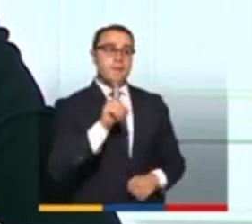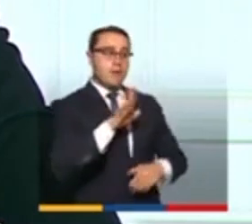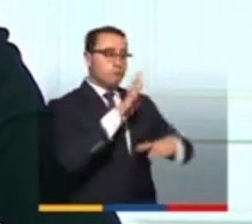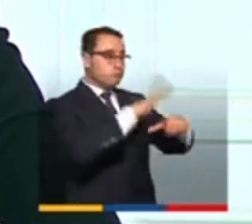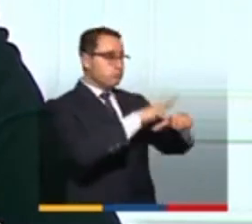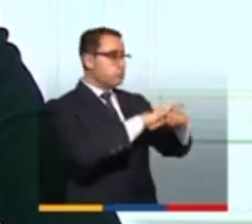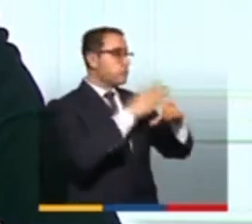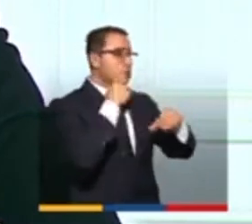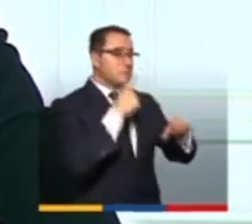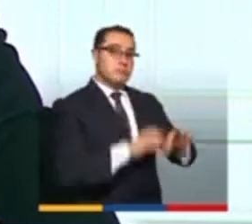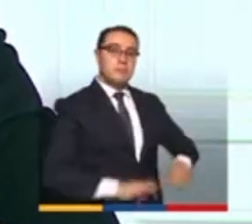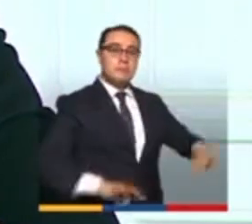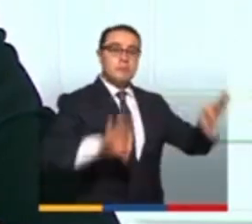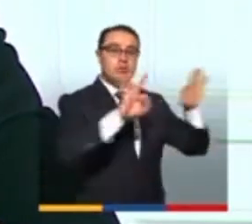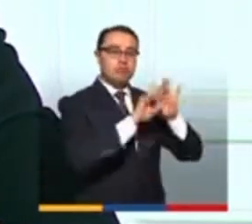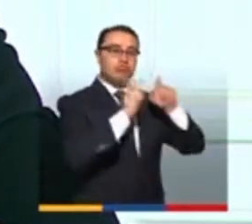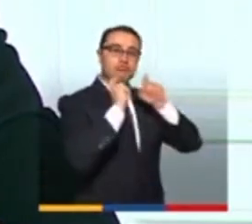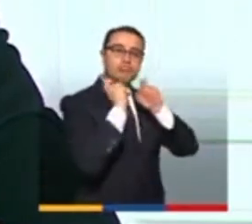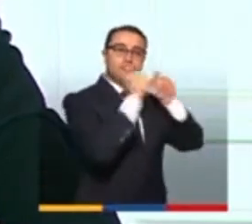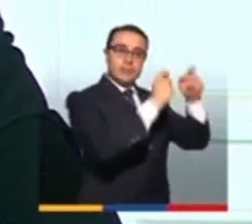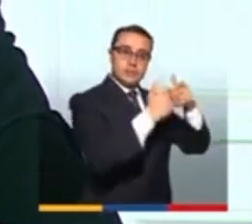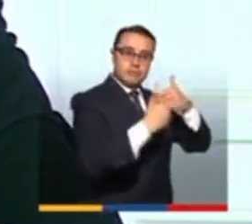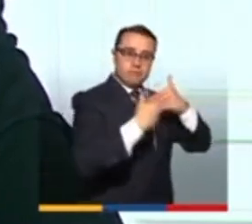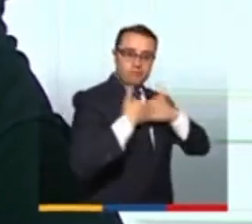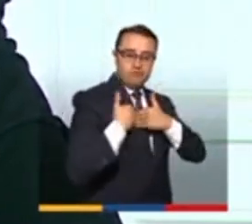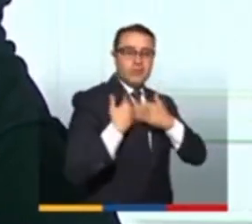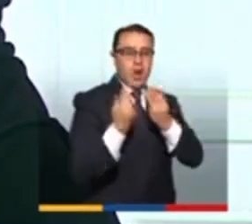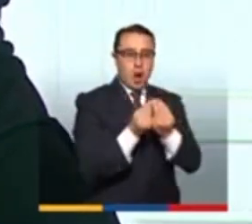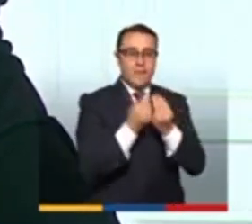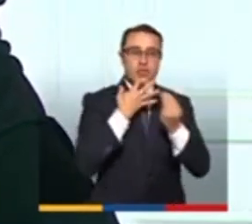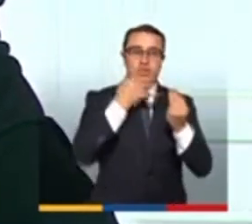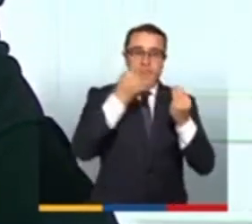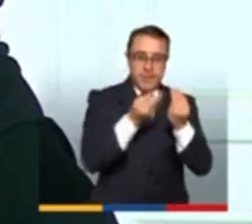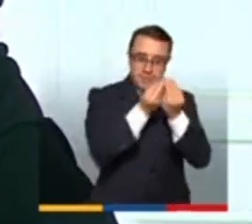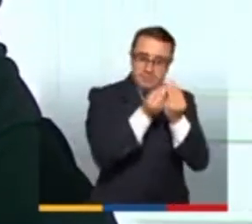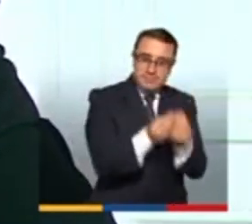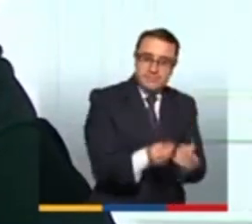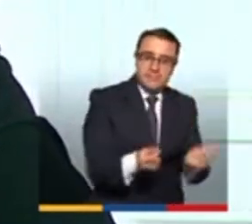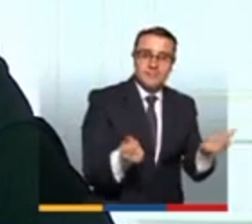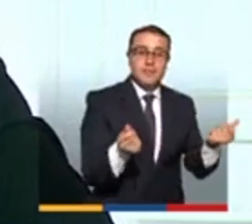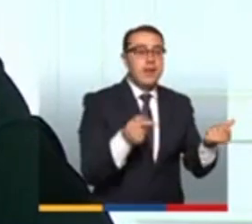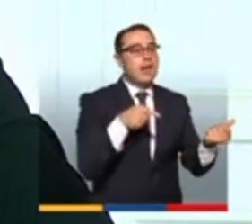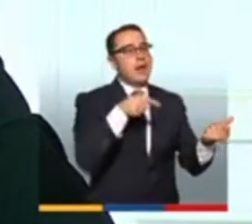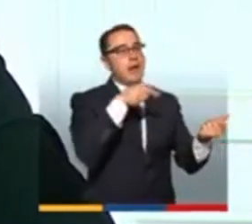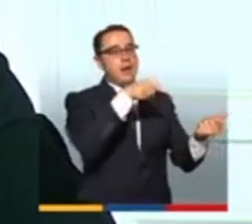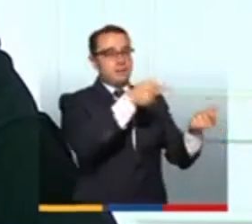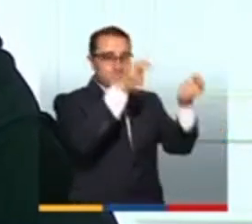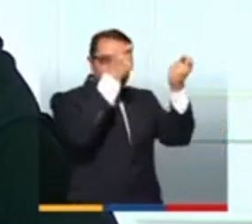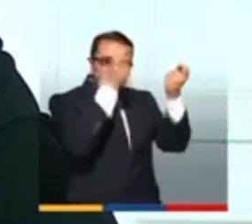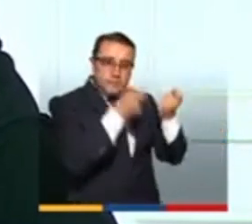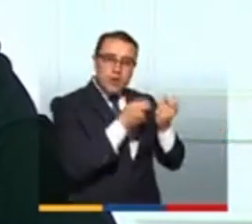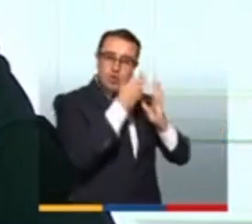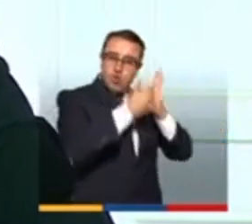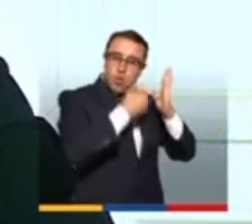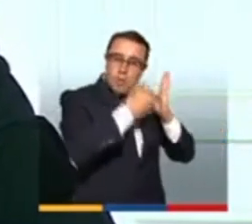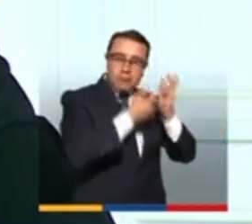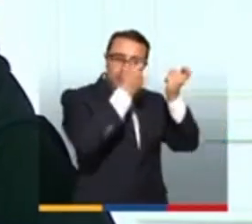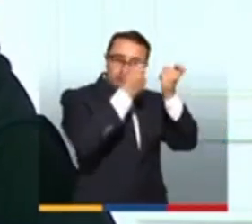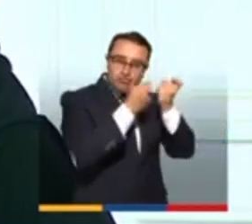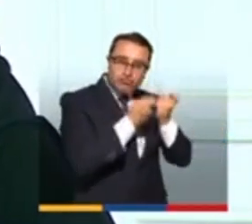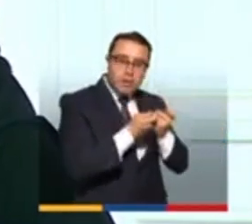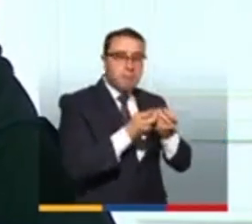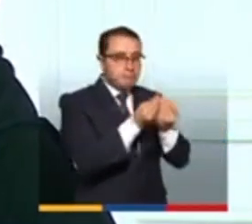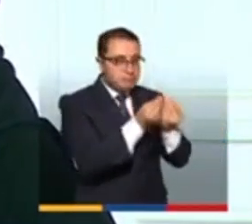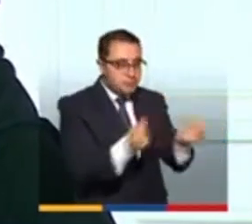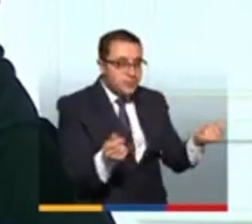digamos, su posesión como liquidador para que establezcamos un cronograma de